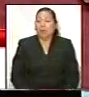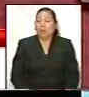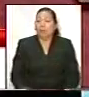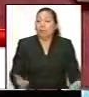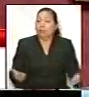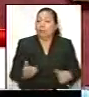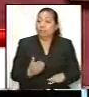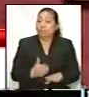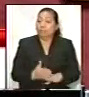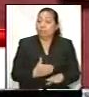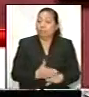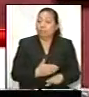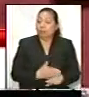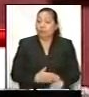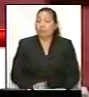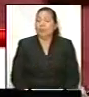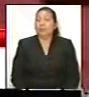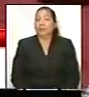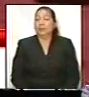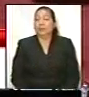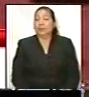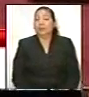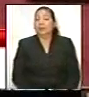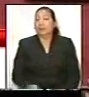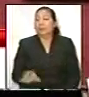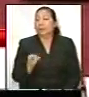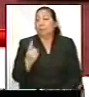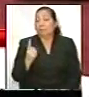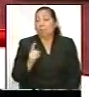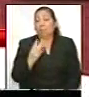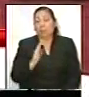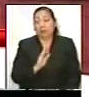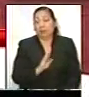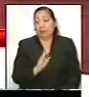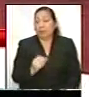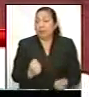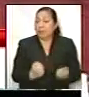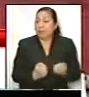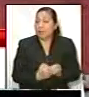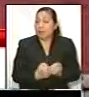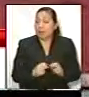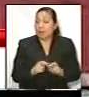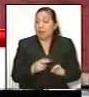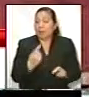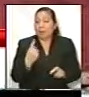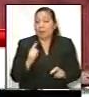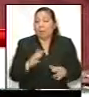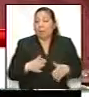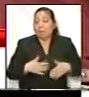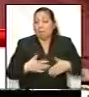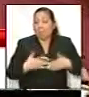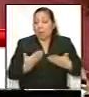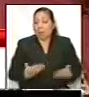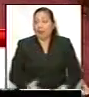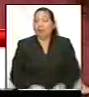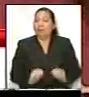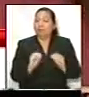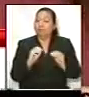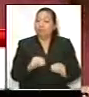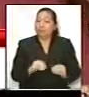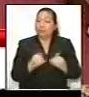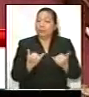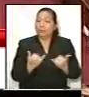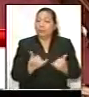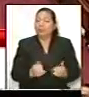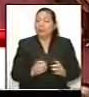impulsará el desarrollo y que se solicita por ello el apoyo del Pleno para poder dar viabilidad a